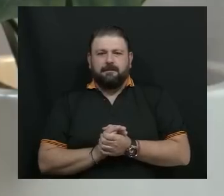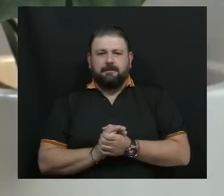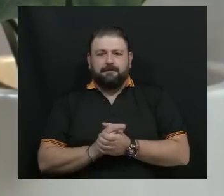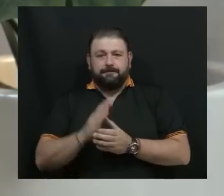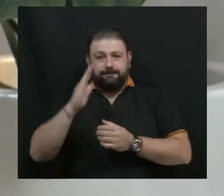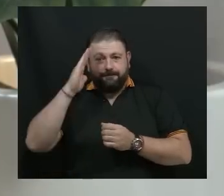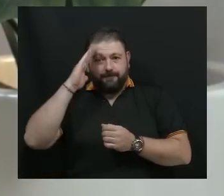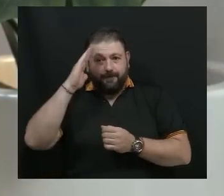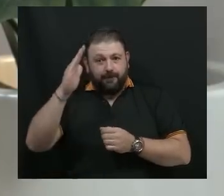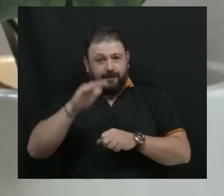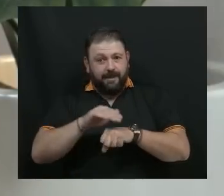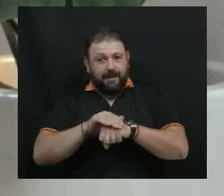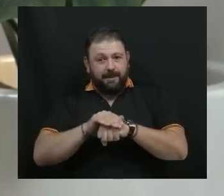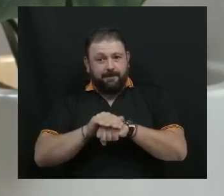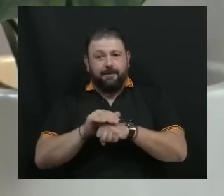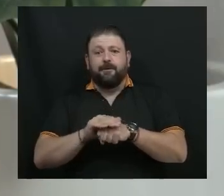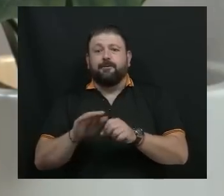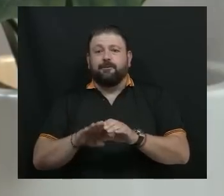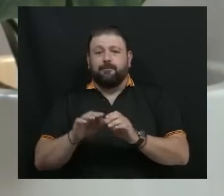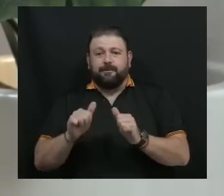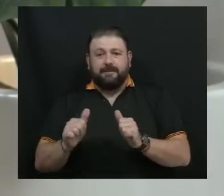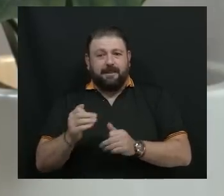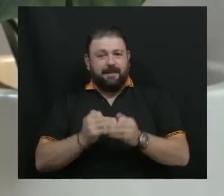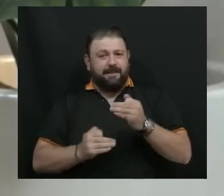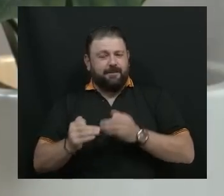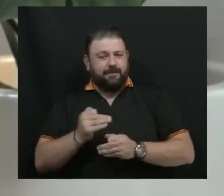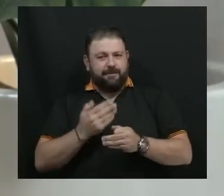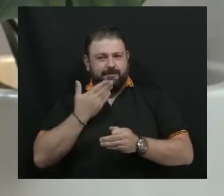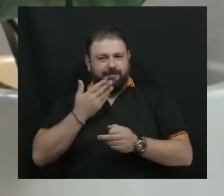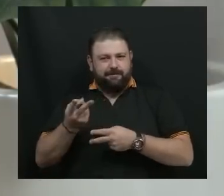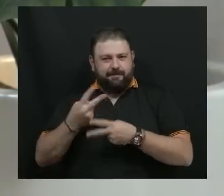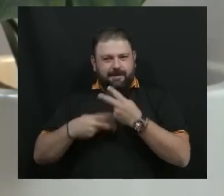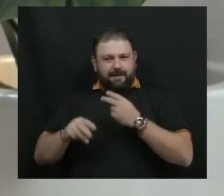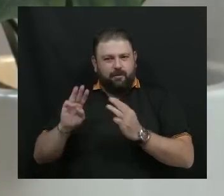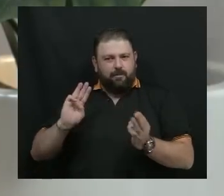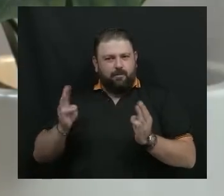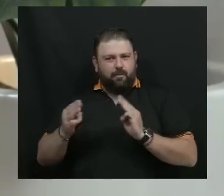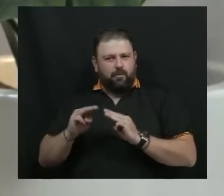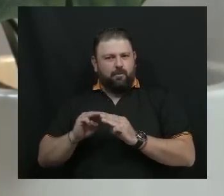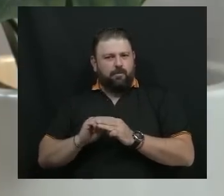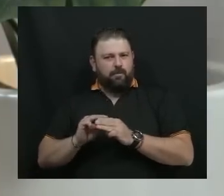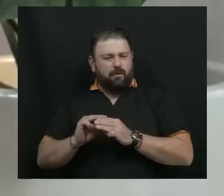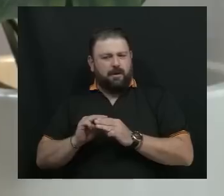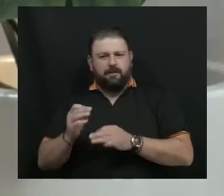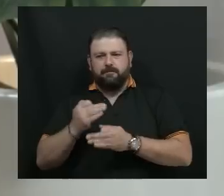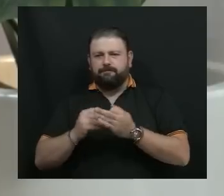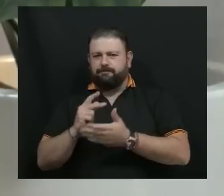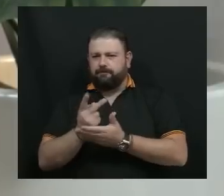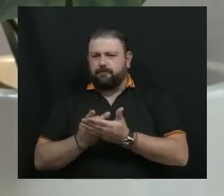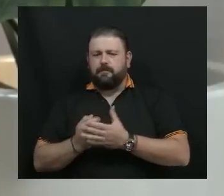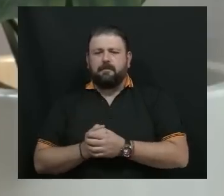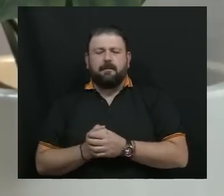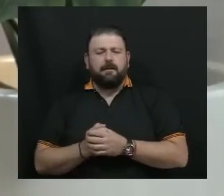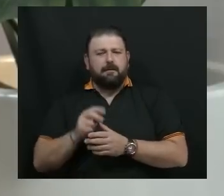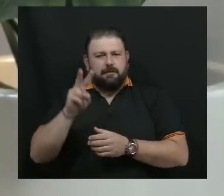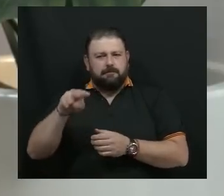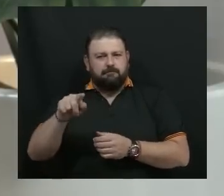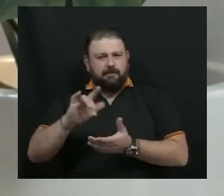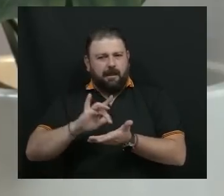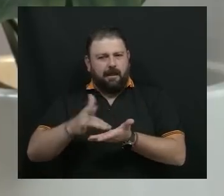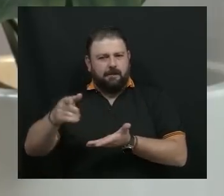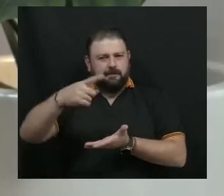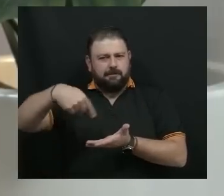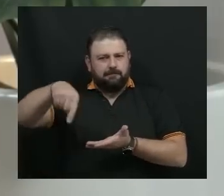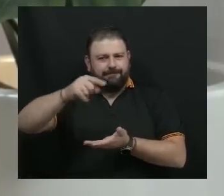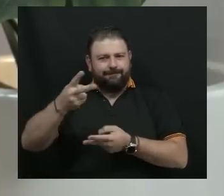Hola amigos de OmniLife, ¿cómo están? Bienvenidos a una emisión más de Mundo Morado. Les agradecemos mucho por estar conectados.